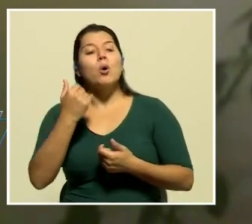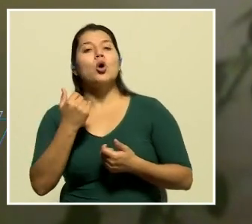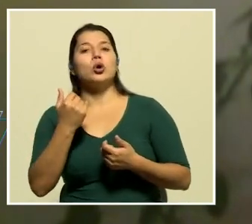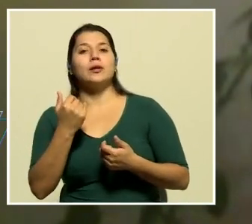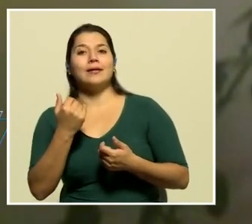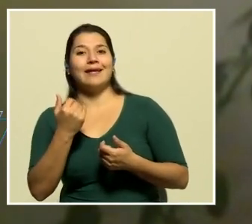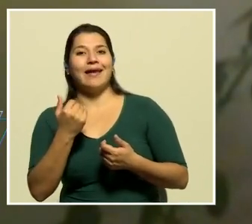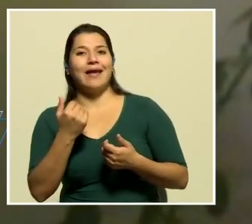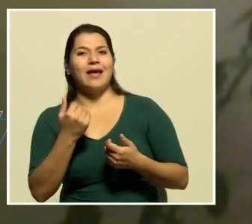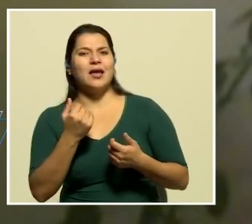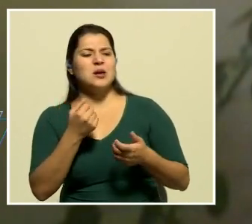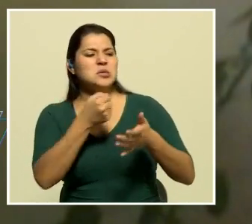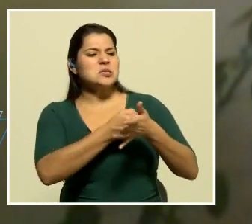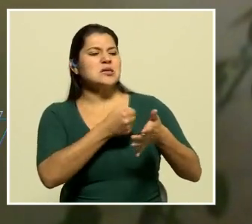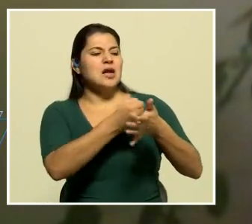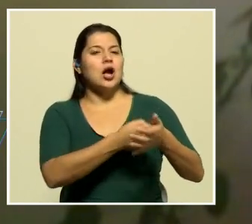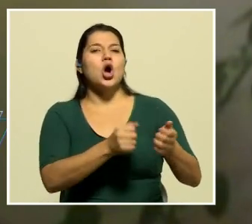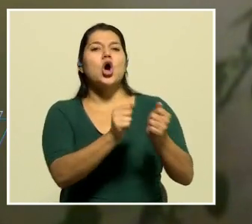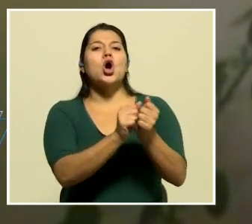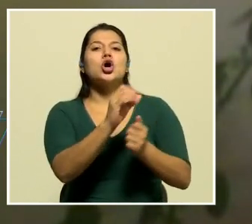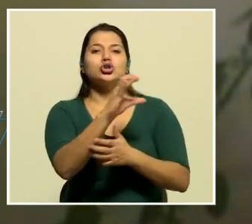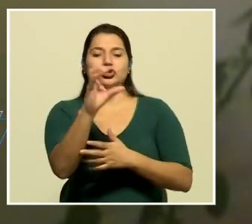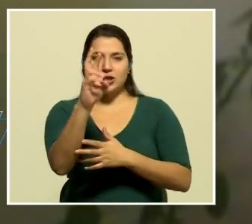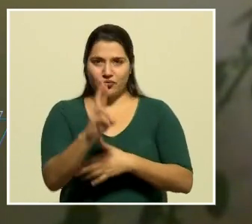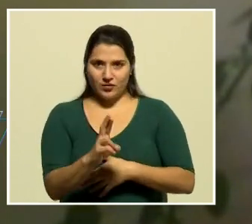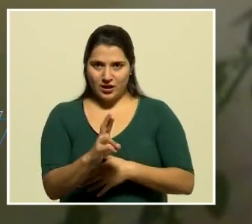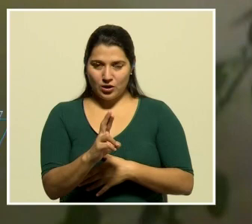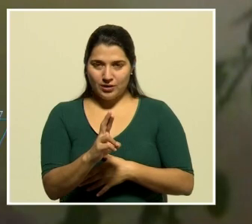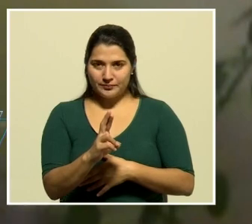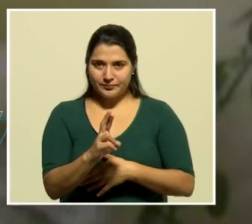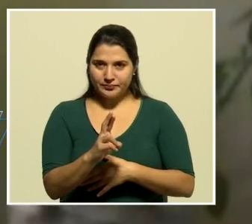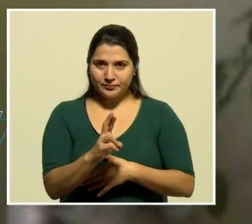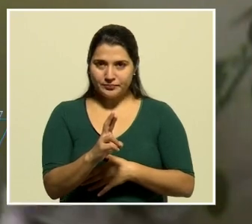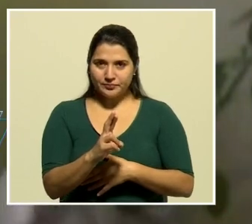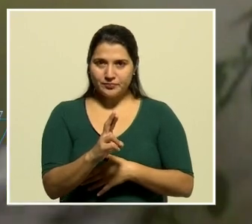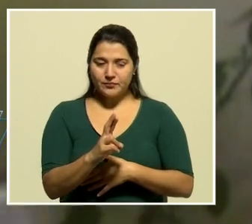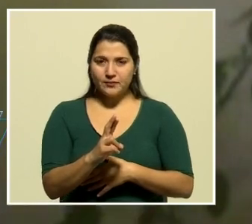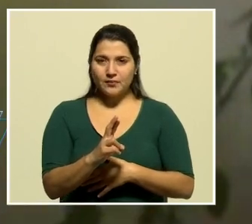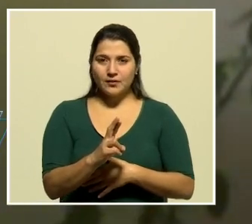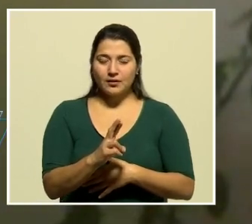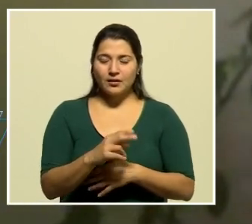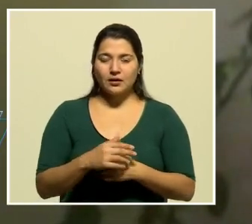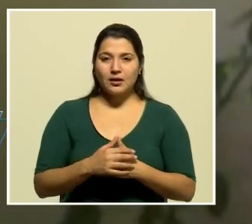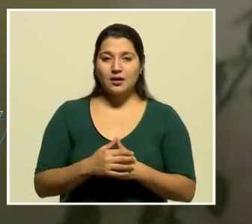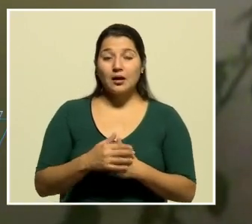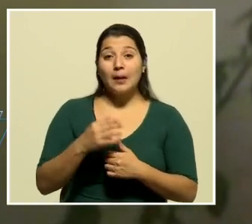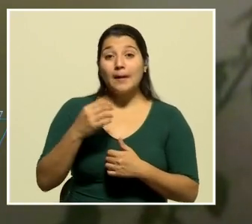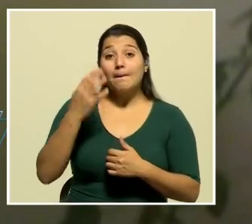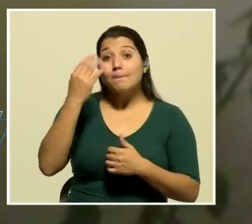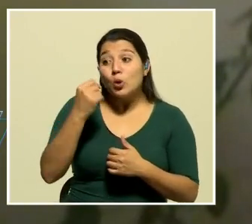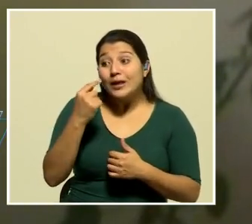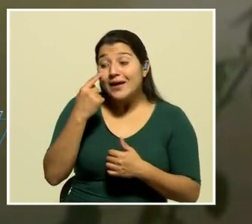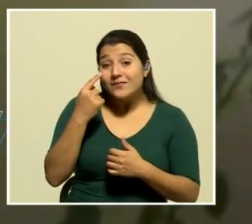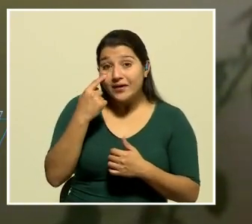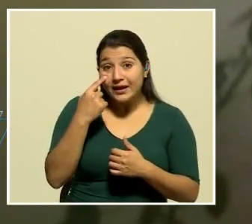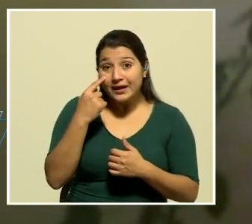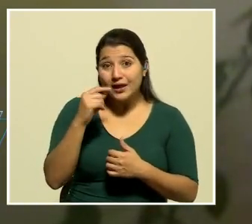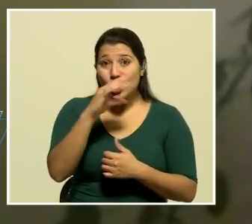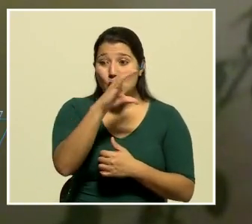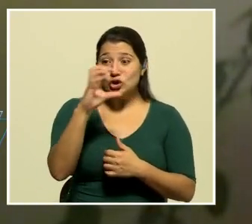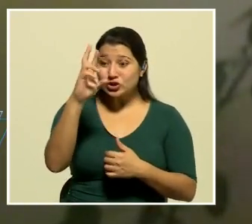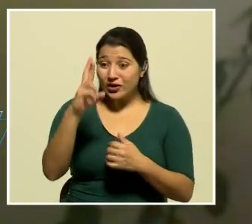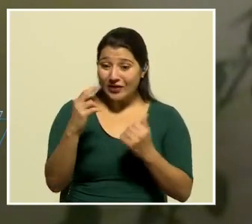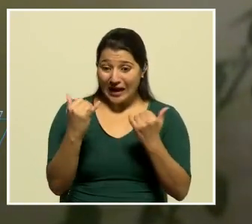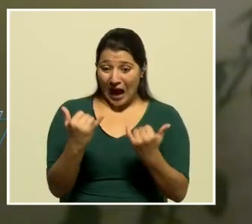porque viéndolo en comparación con las condiciones que ellos han enfrentado a lo largo del camino, están viendo que Costa Rica es el que tiene las mayores